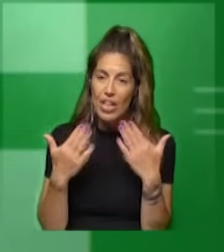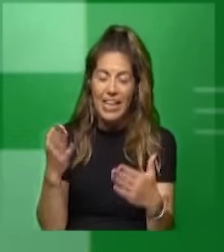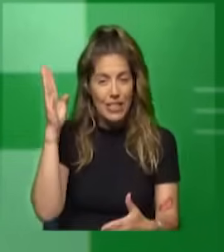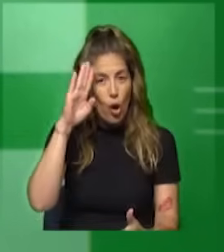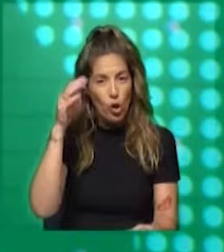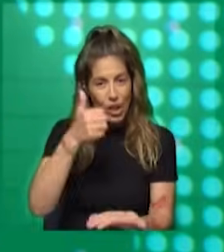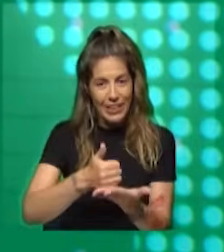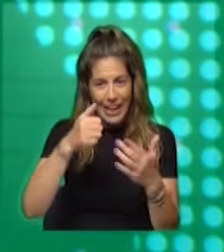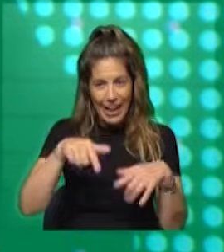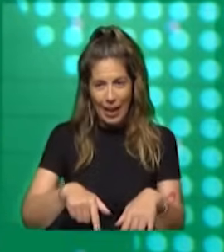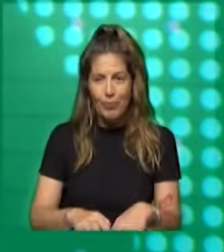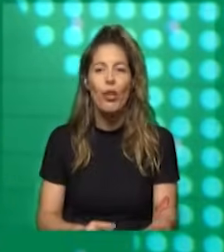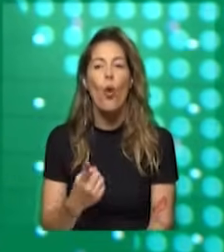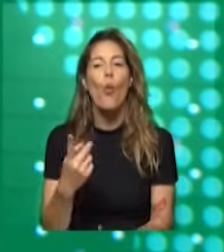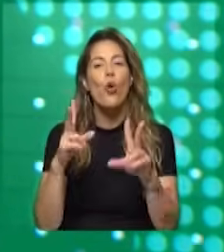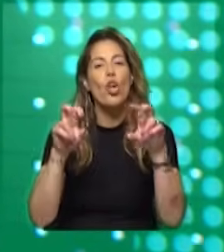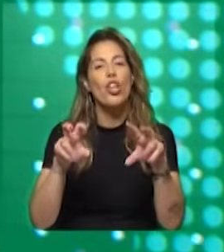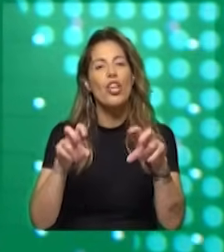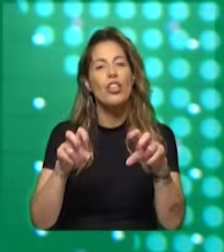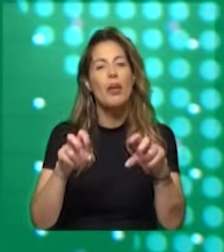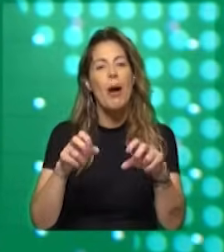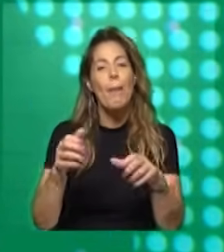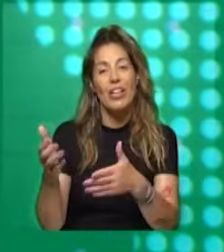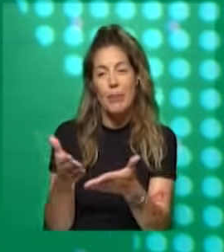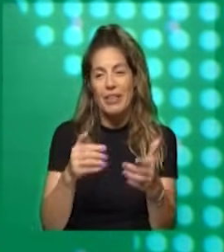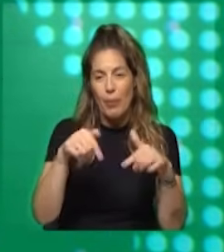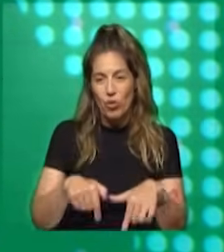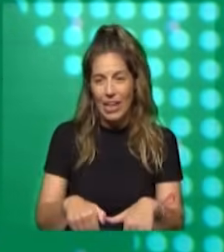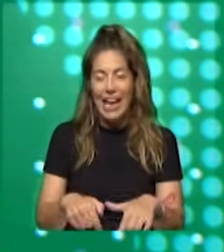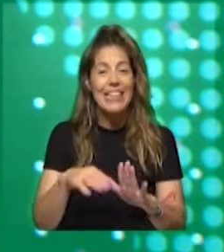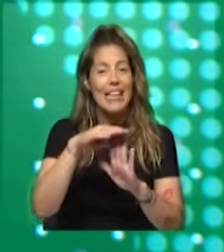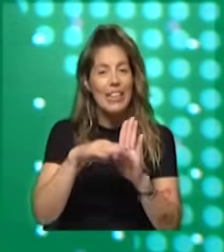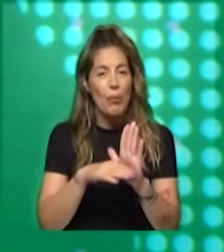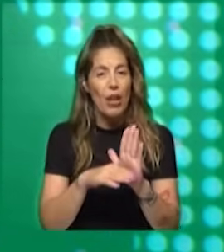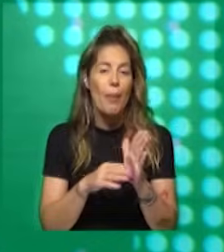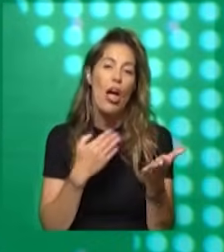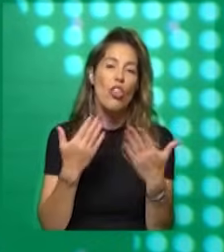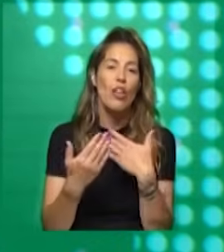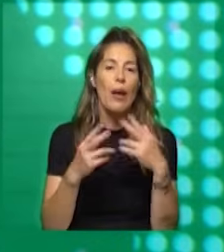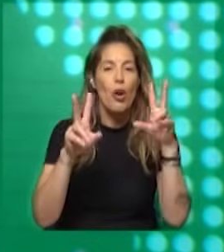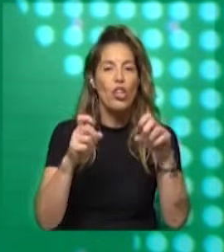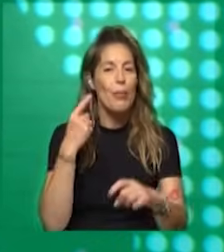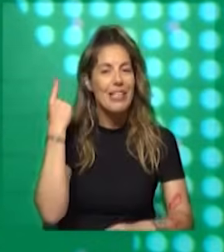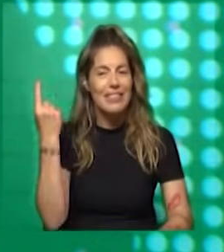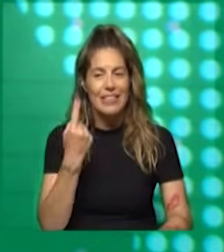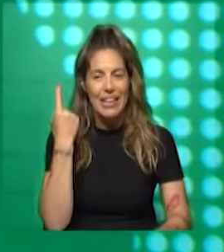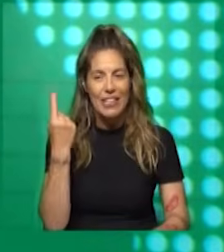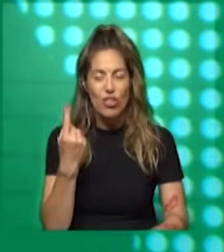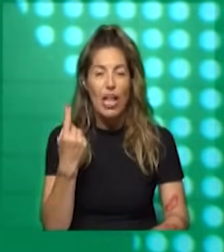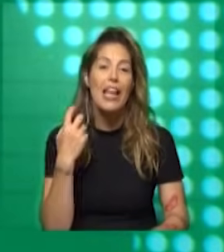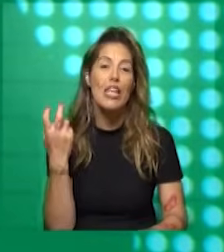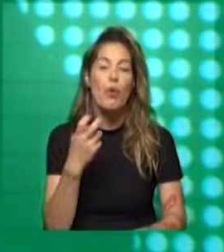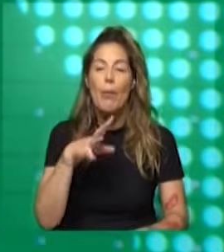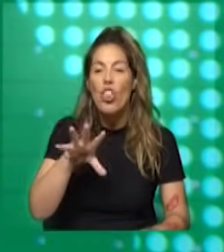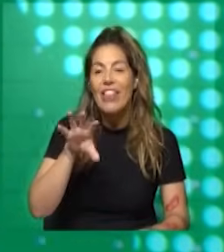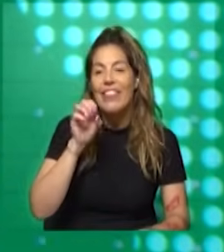aquí. Bueno, una de las razones, Guillermo, por la que te tenemos aquí es que en este programa donde abordamos la agenda internacional y tratamos de